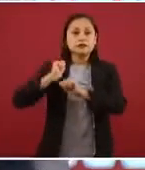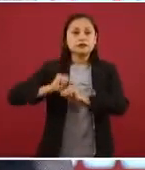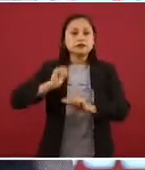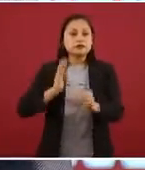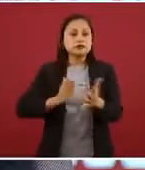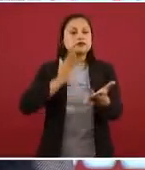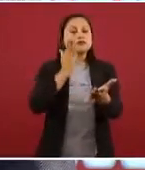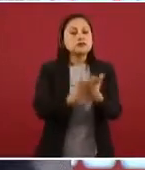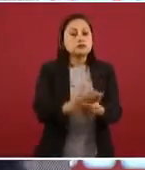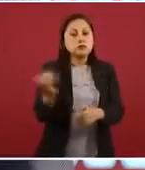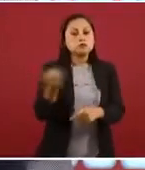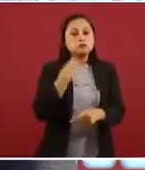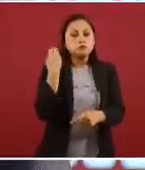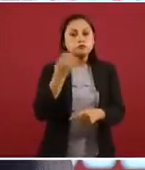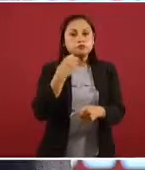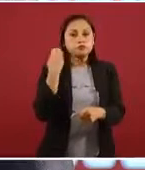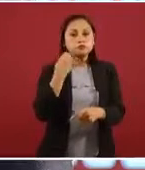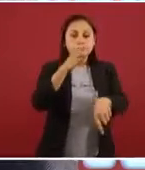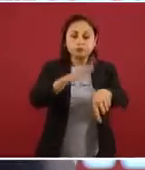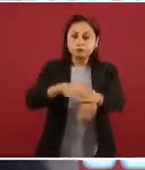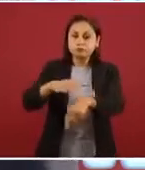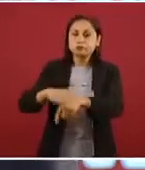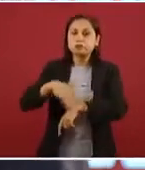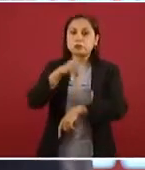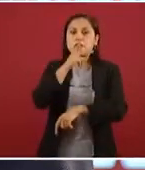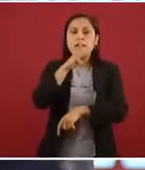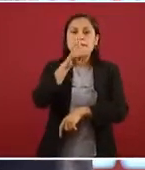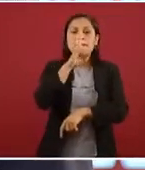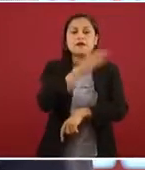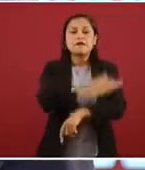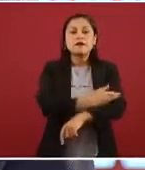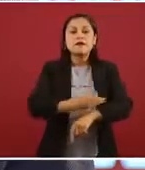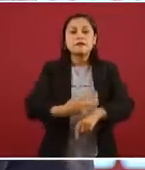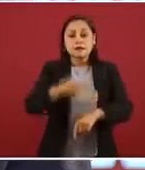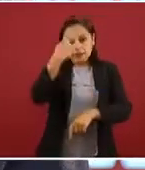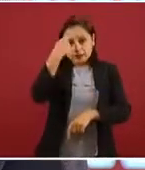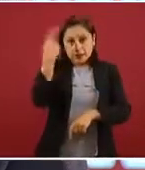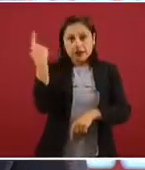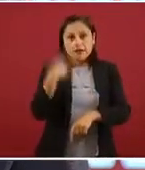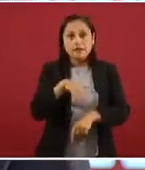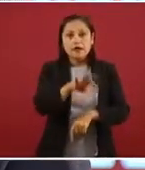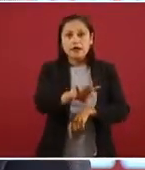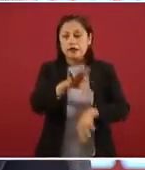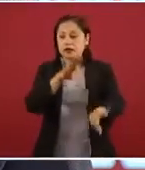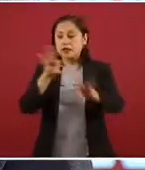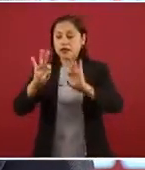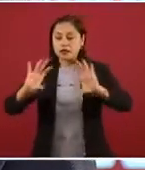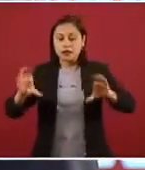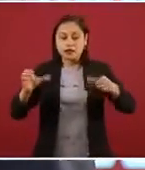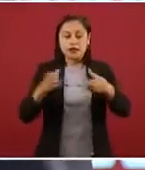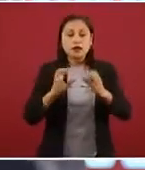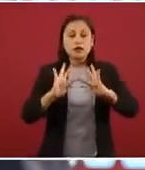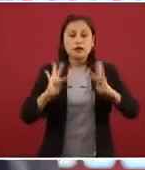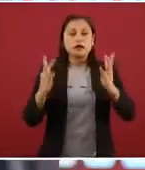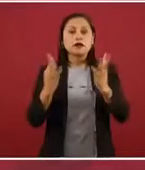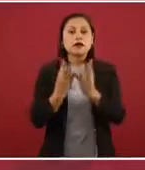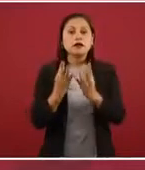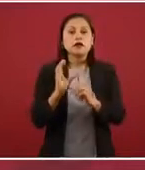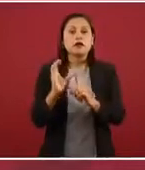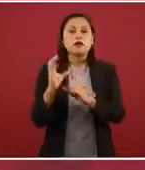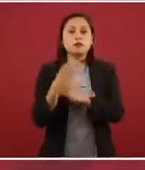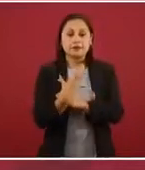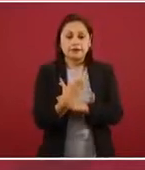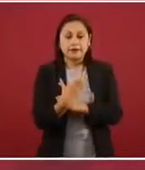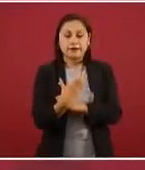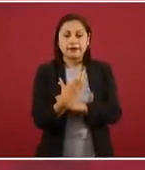103 mil asambleas de padres de familia para elegir 103 mil comités, porque a esos